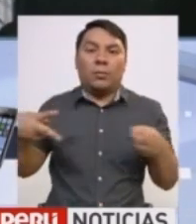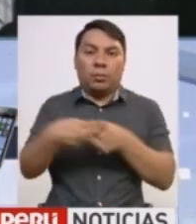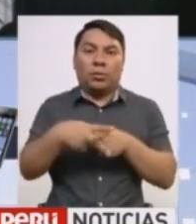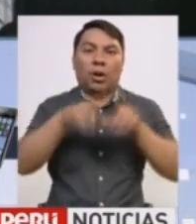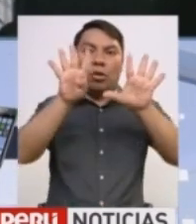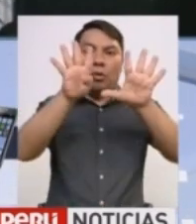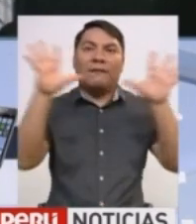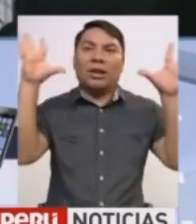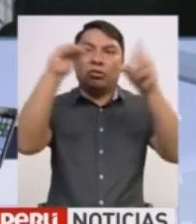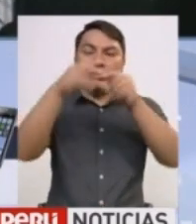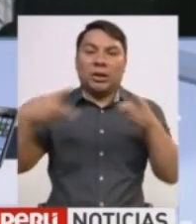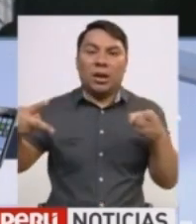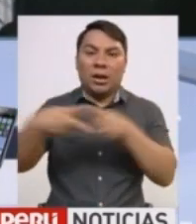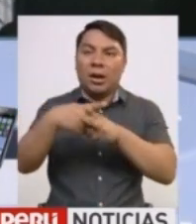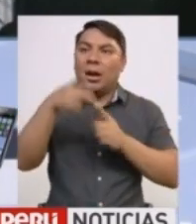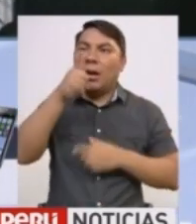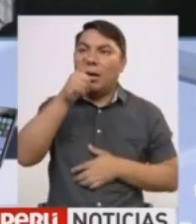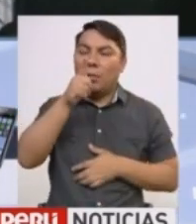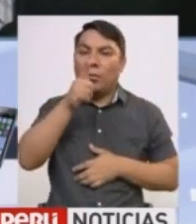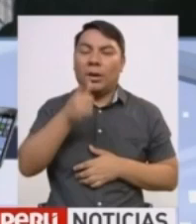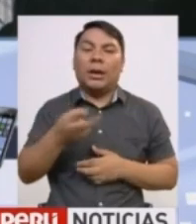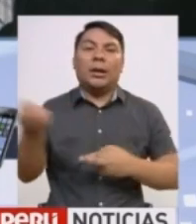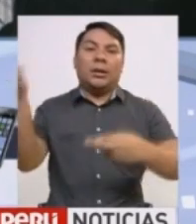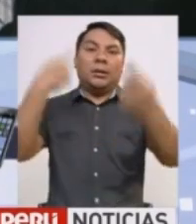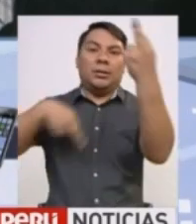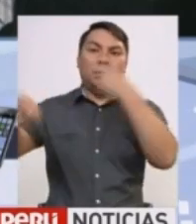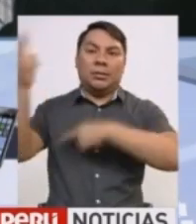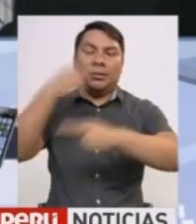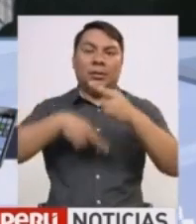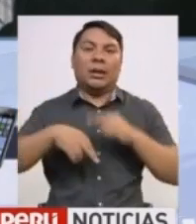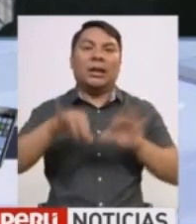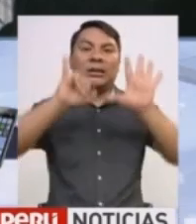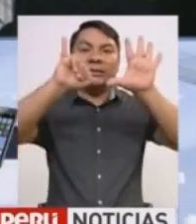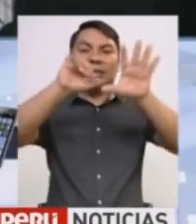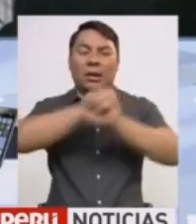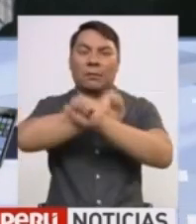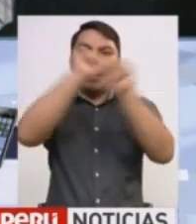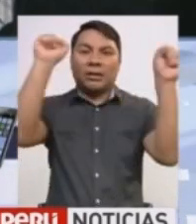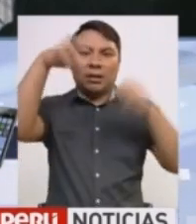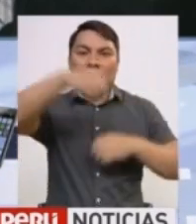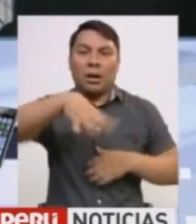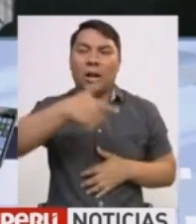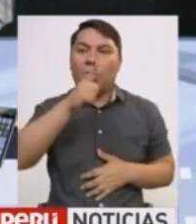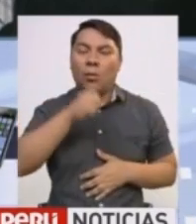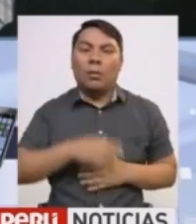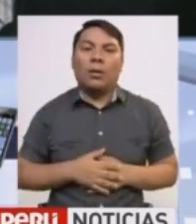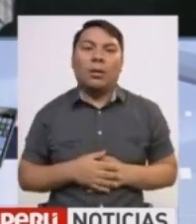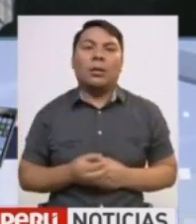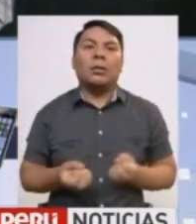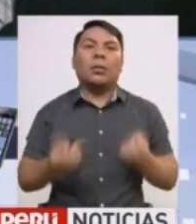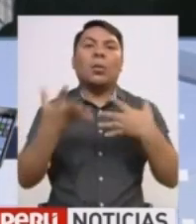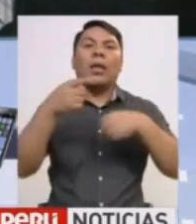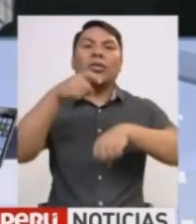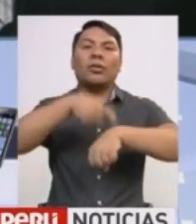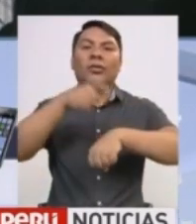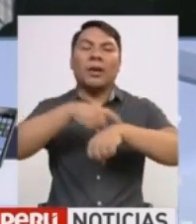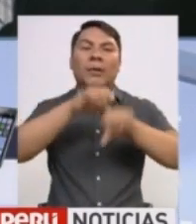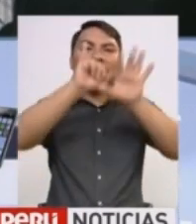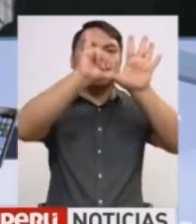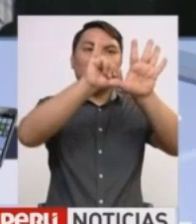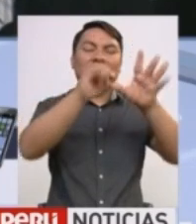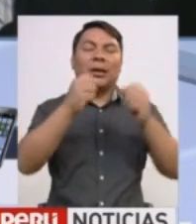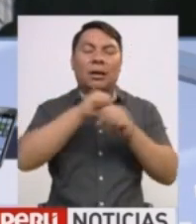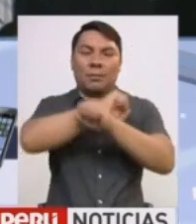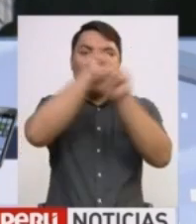9 de esta noche y va a retornar a las 6 de la mañana. ¿Cuánto tiempo va a poder permanecer para dar tiempo